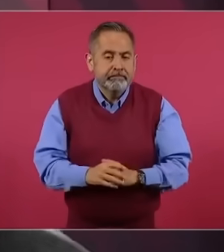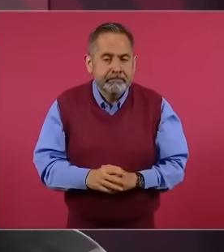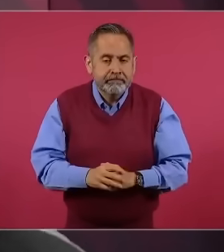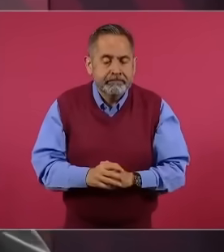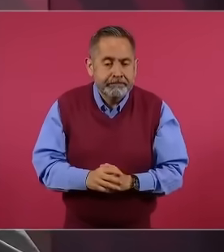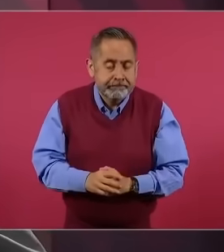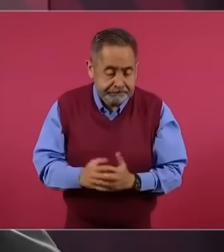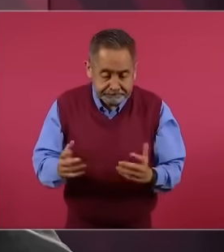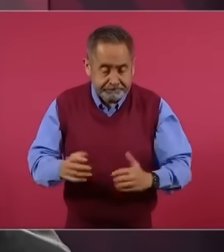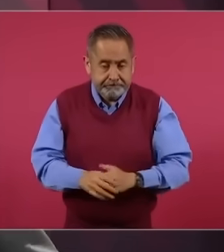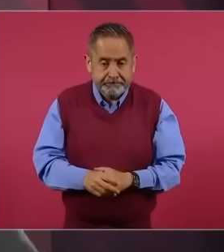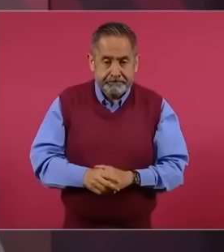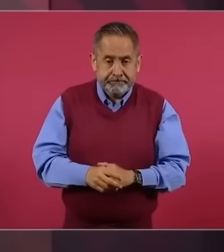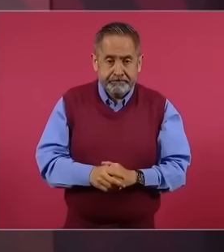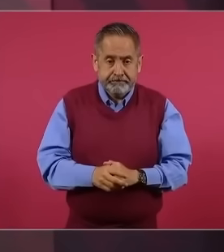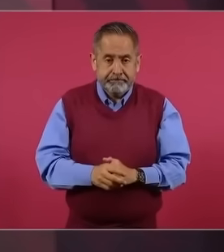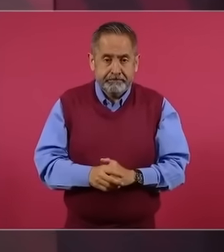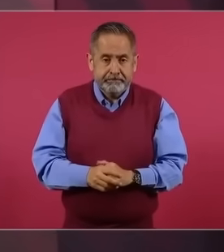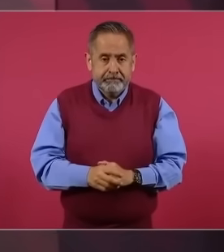porque